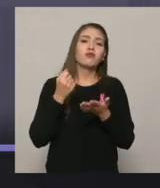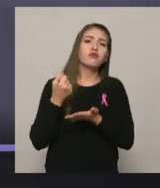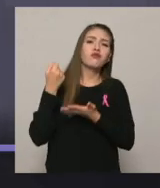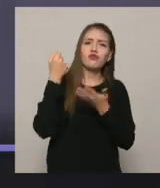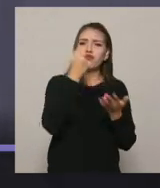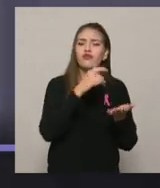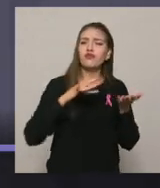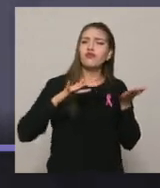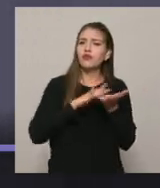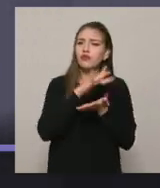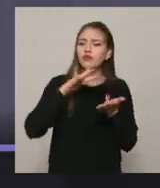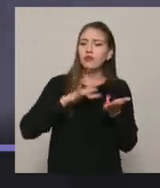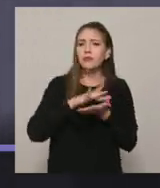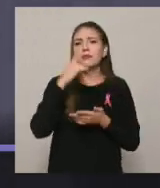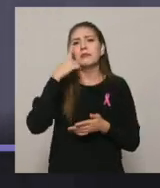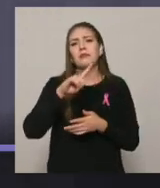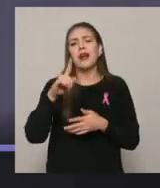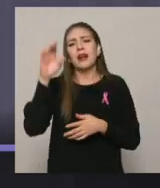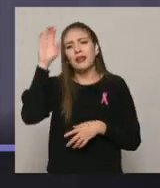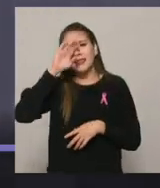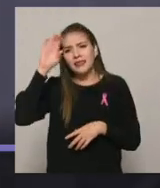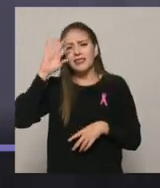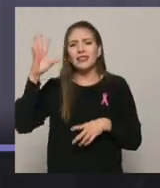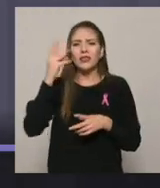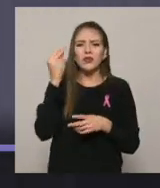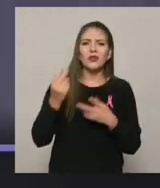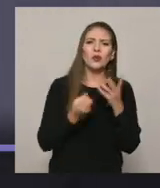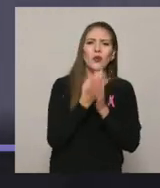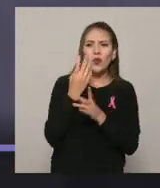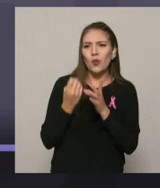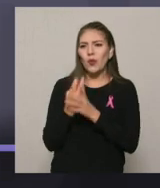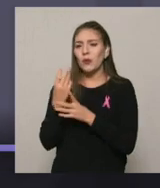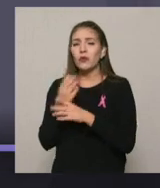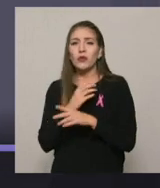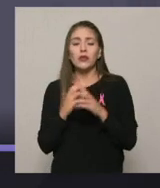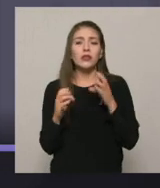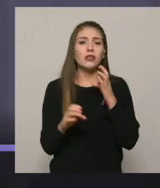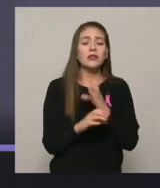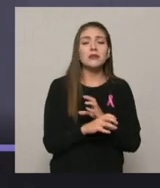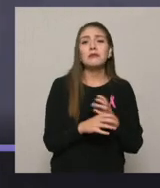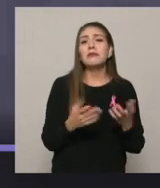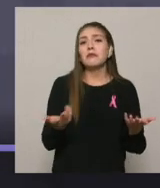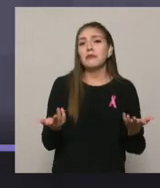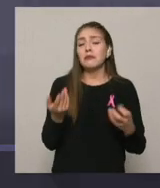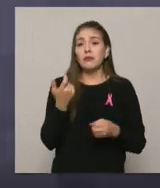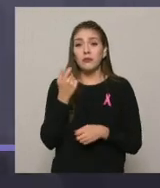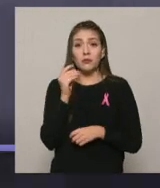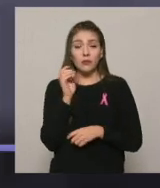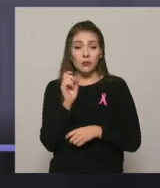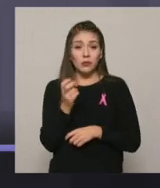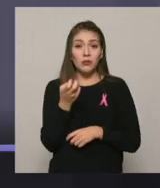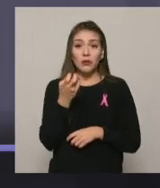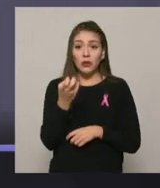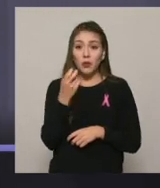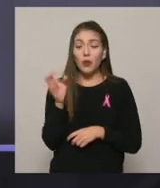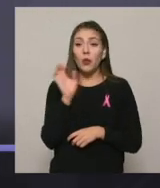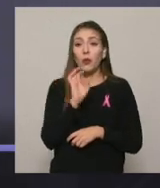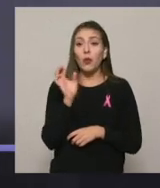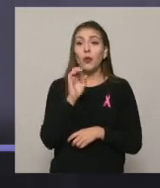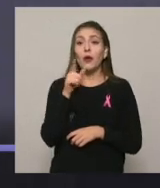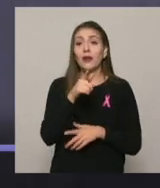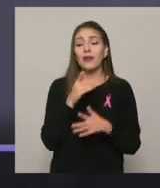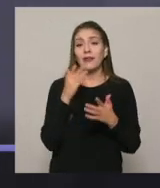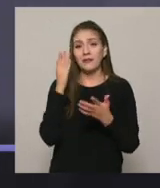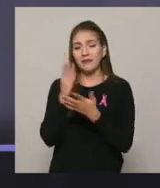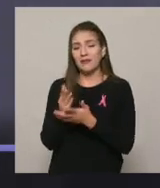pocos invierten en desarrollo, en desarrollos innovadores. Por eso, cuando uno va al supermercado no encuentra ningún producto